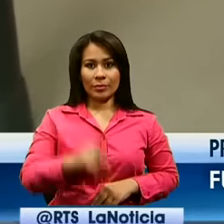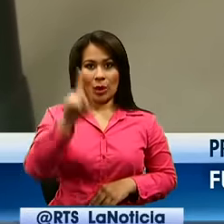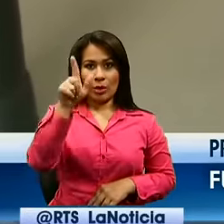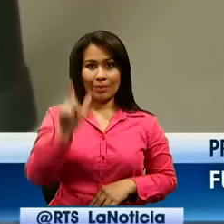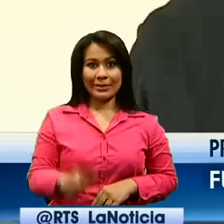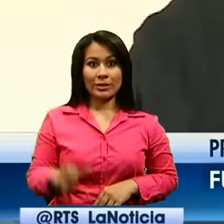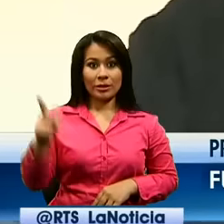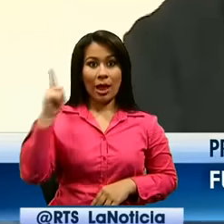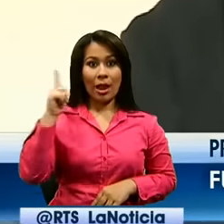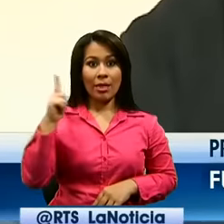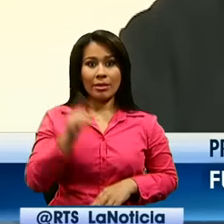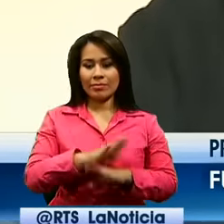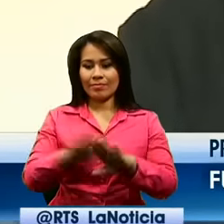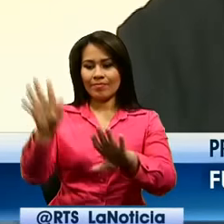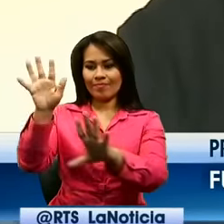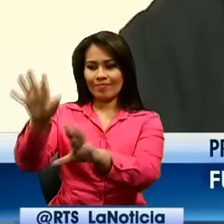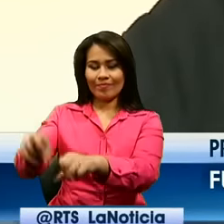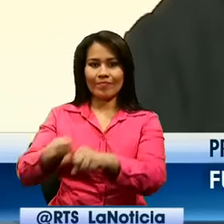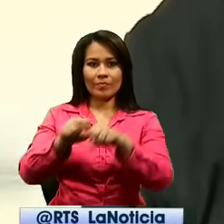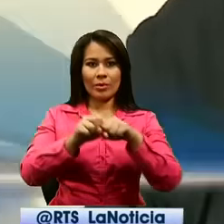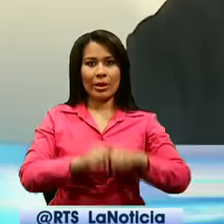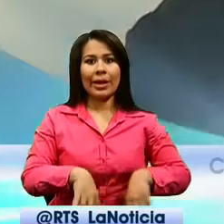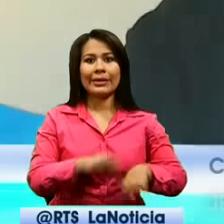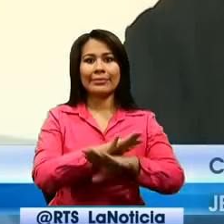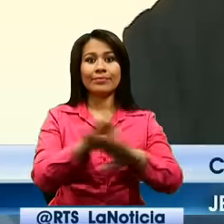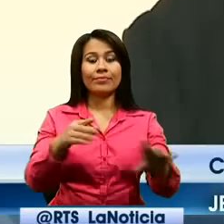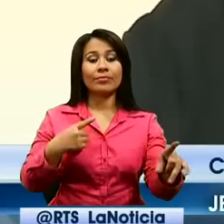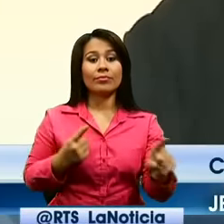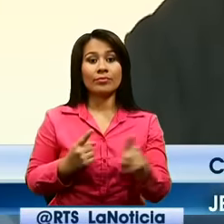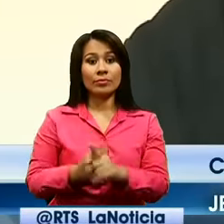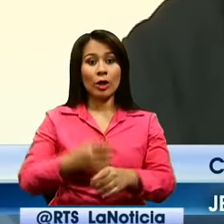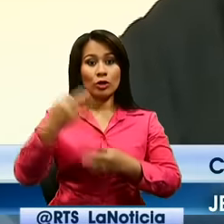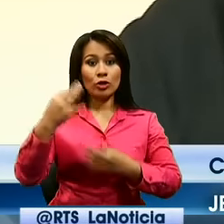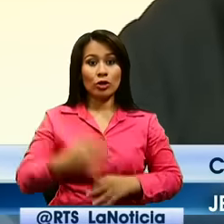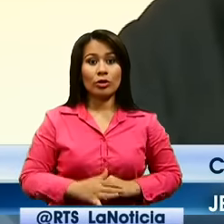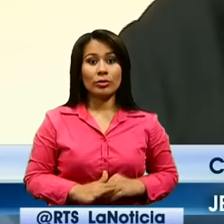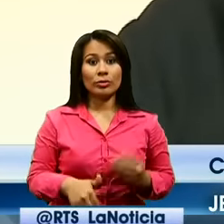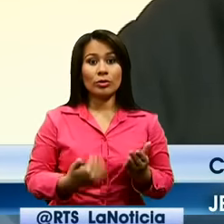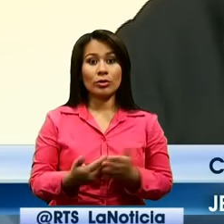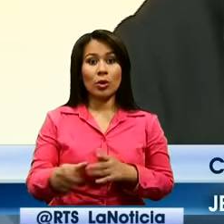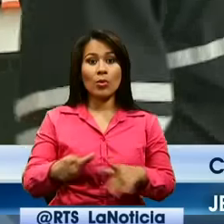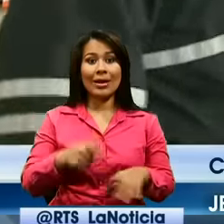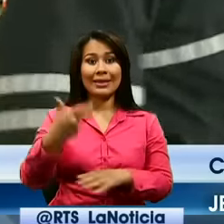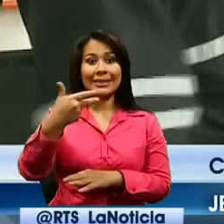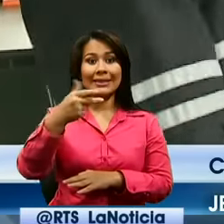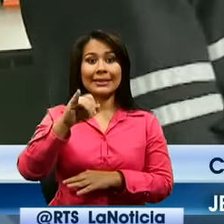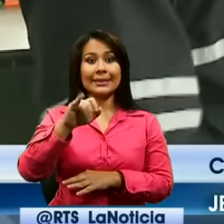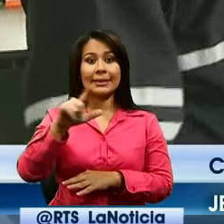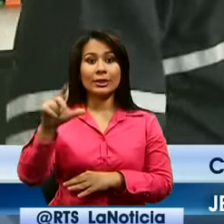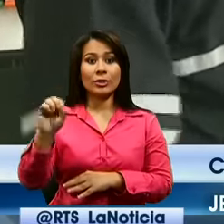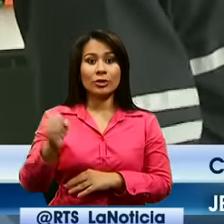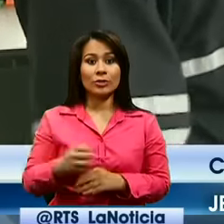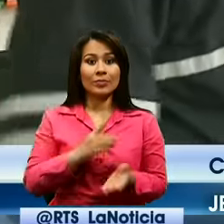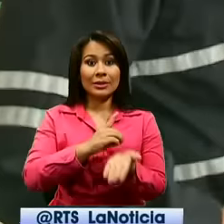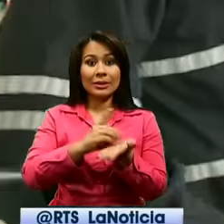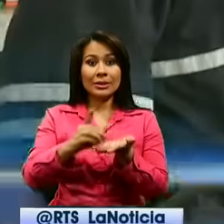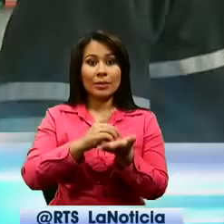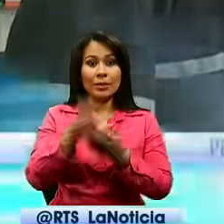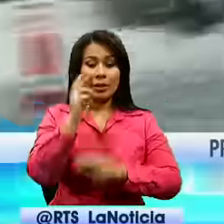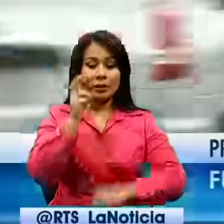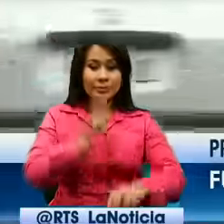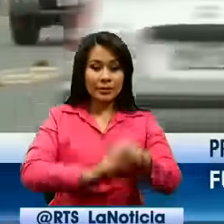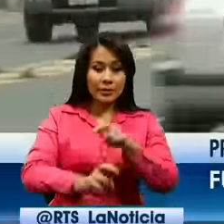supuesto líder. Esta organización se la capturaron en su totalidad, la que operaba en el sector del Valle de los Chillos. Varias semanas de investigaciones